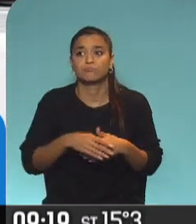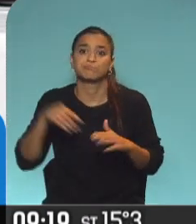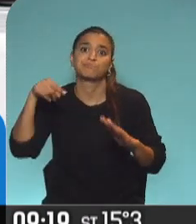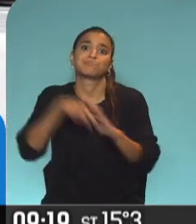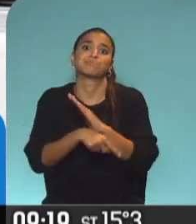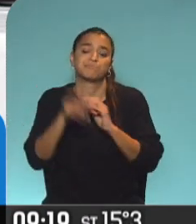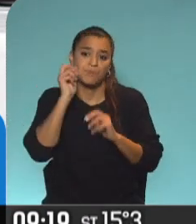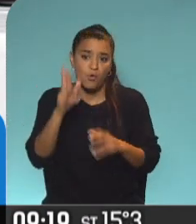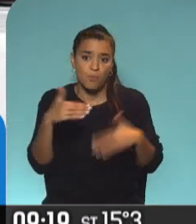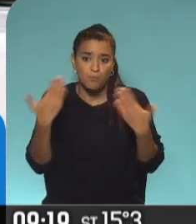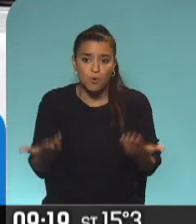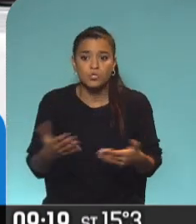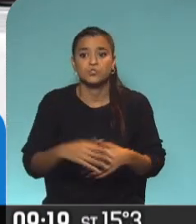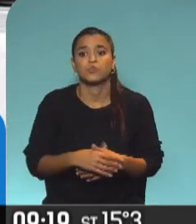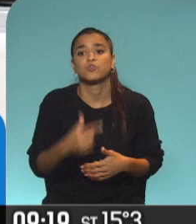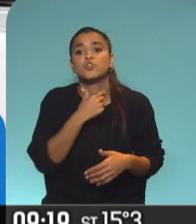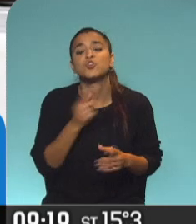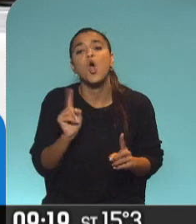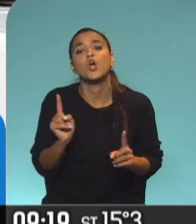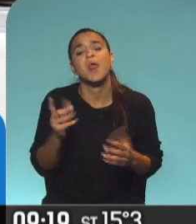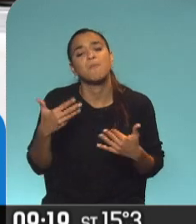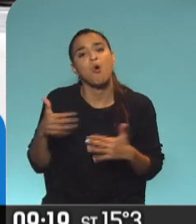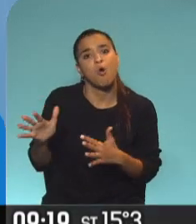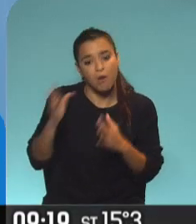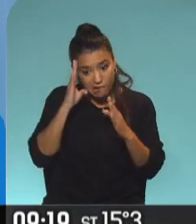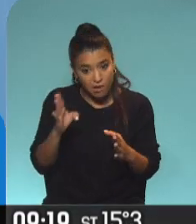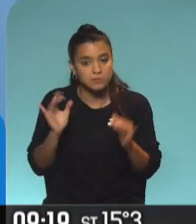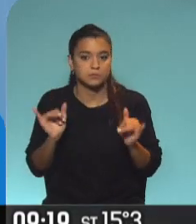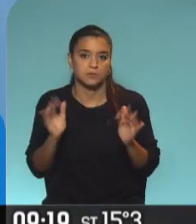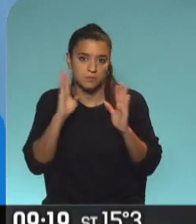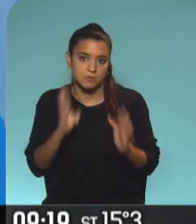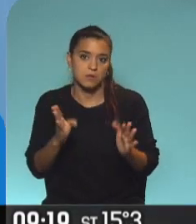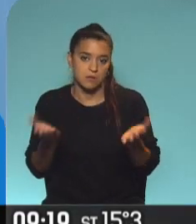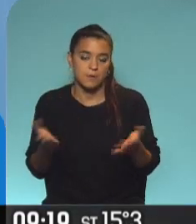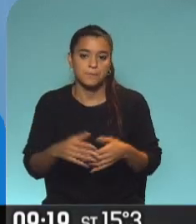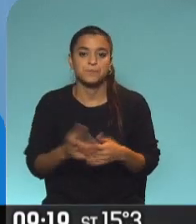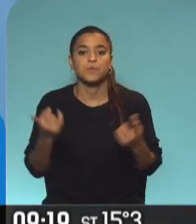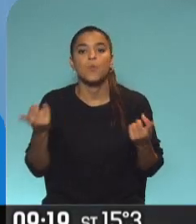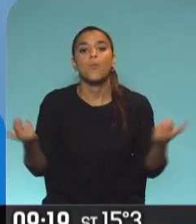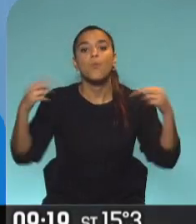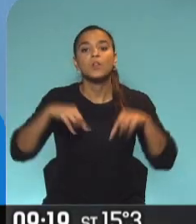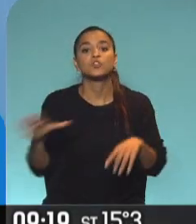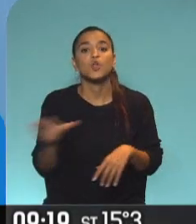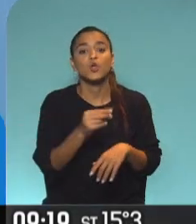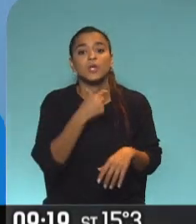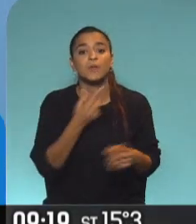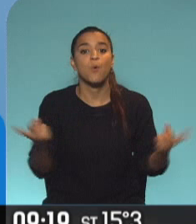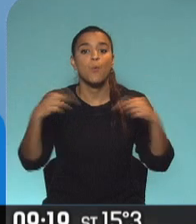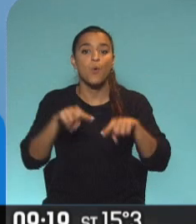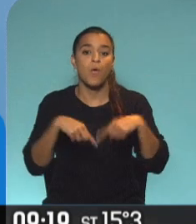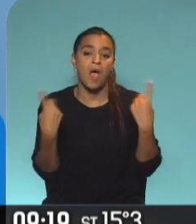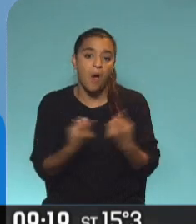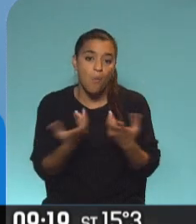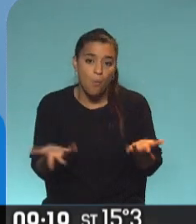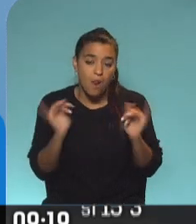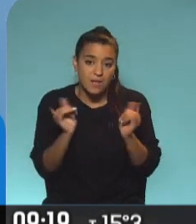profundiza y por eso no queremos dejar de atender. Respecto al regreso, bueno, todos y todas queremos volver a las aulas. Digo,